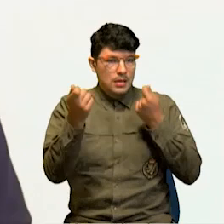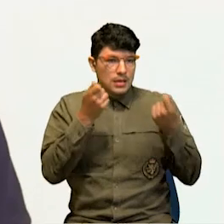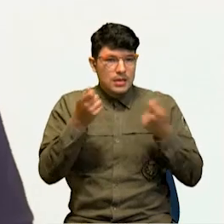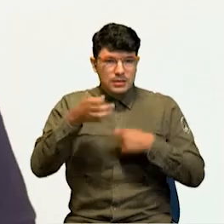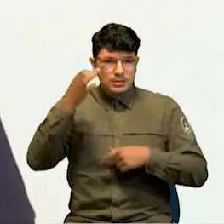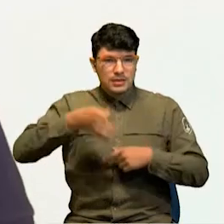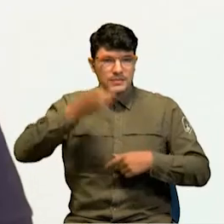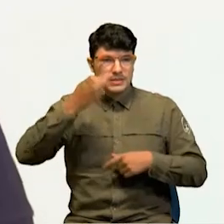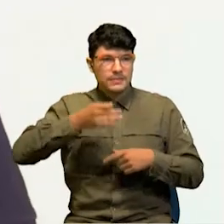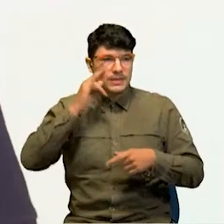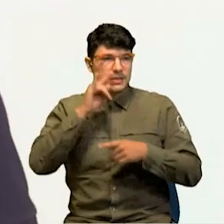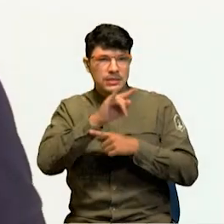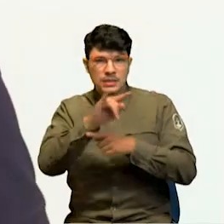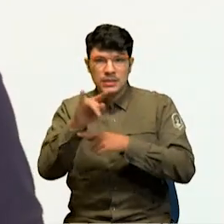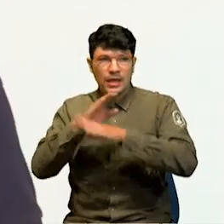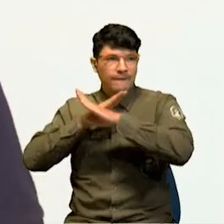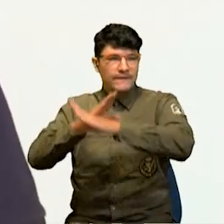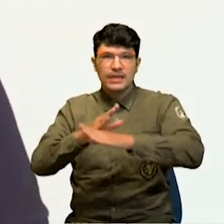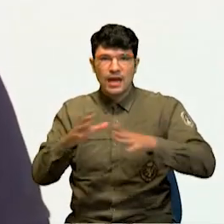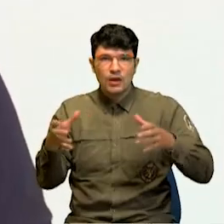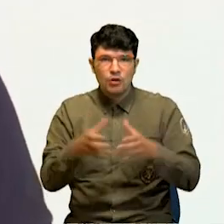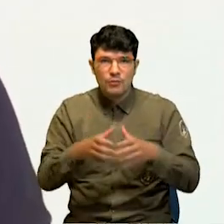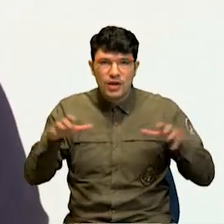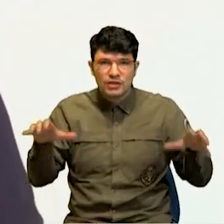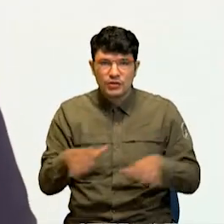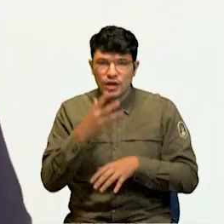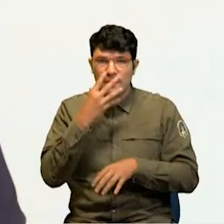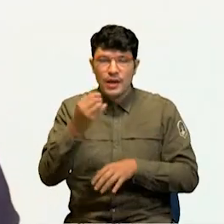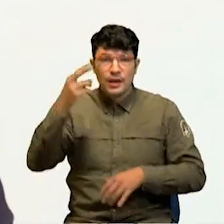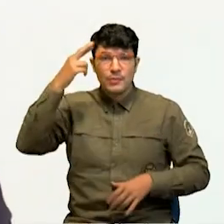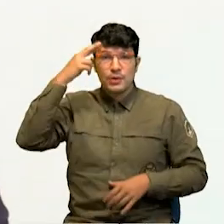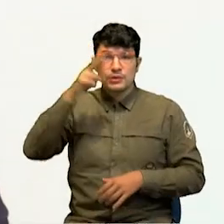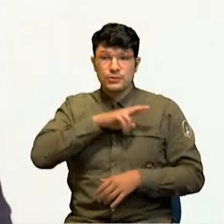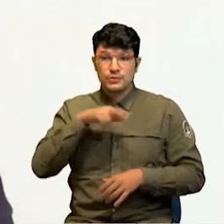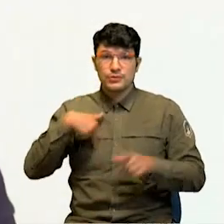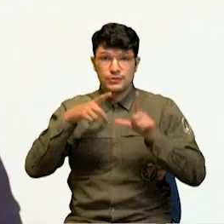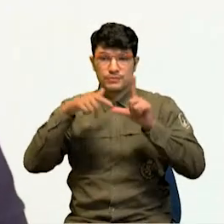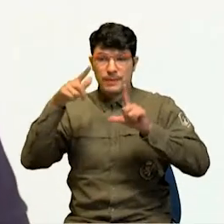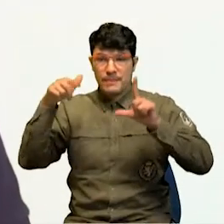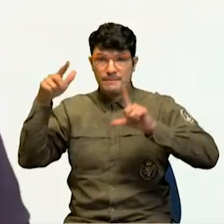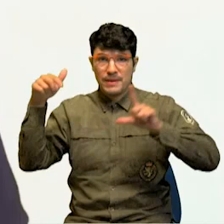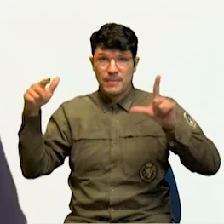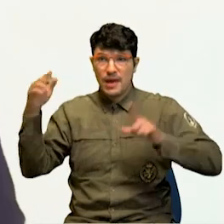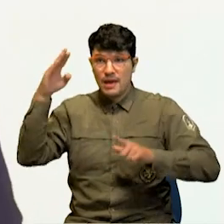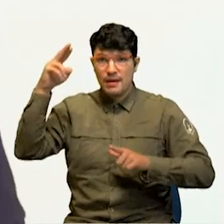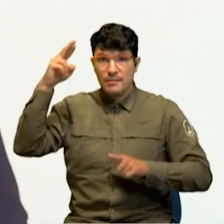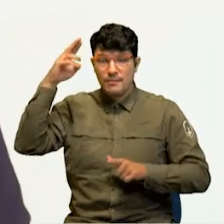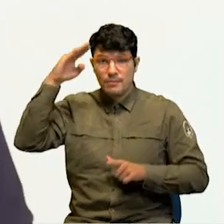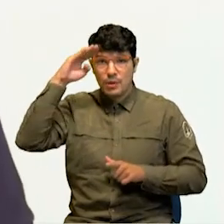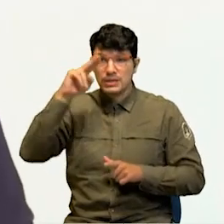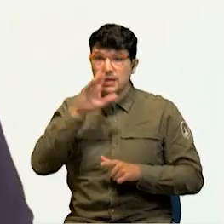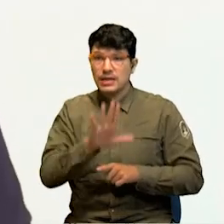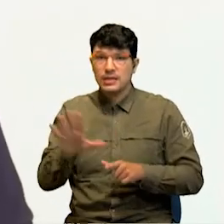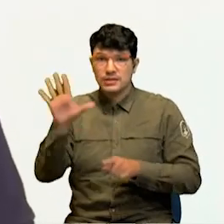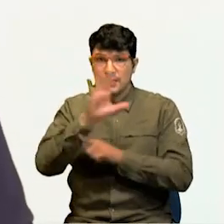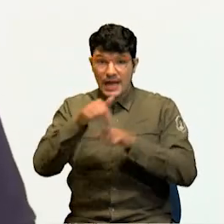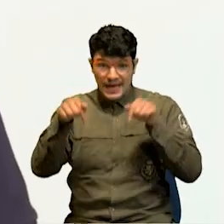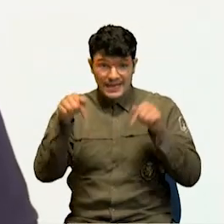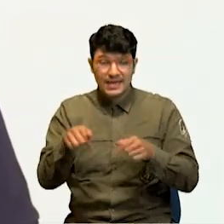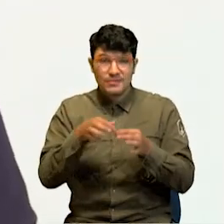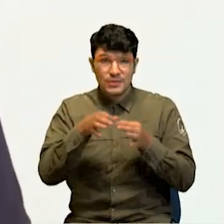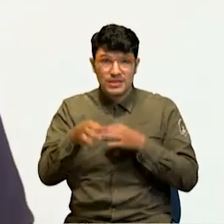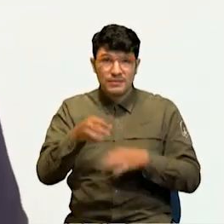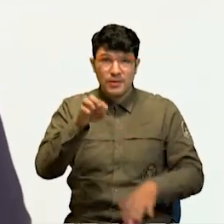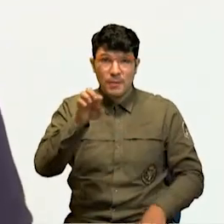a la vanguardia de la delincuencia. Por eso hoy, con índices entregados por la Fiscalía y por la Policía, Los Patios es el municipio más seguro del